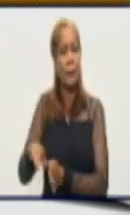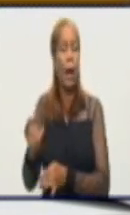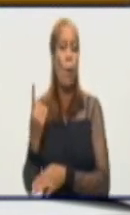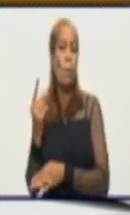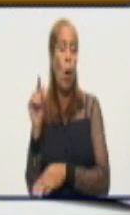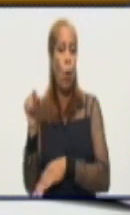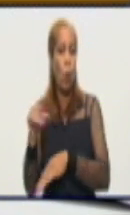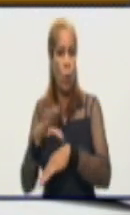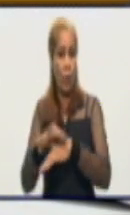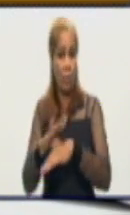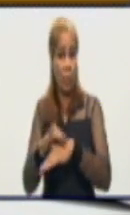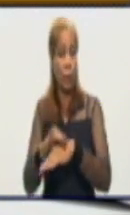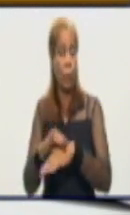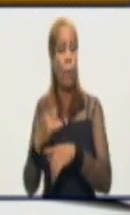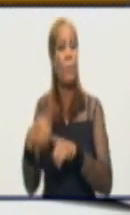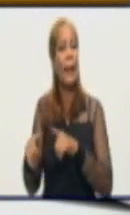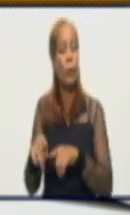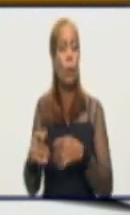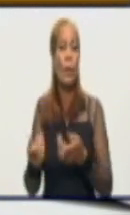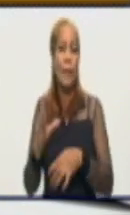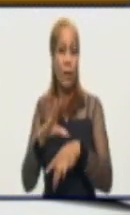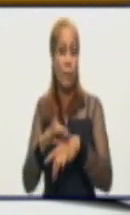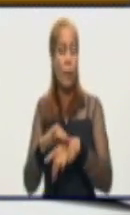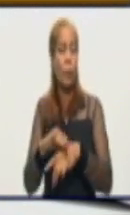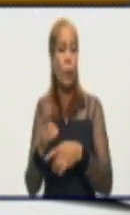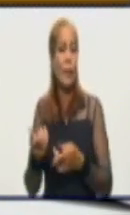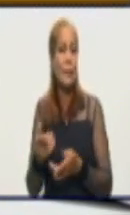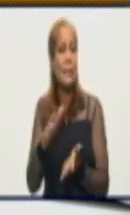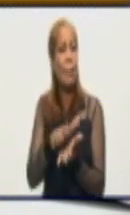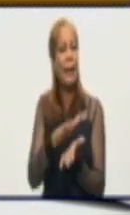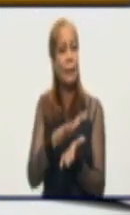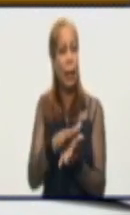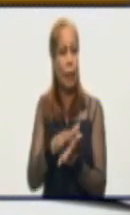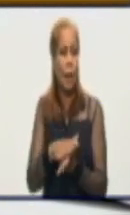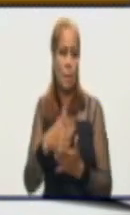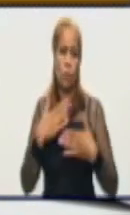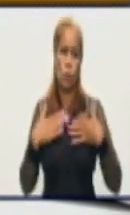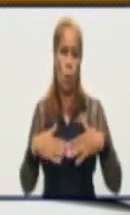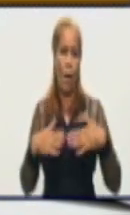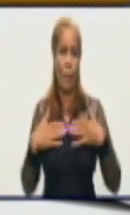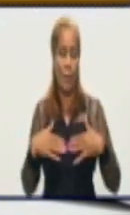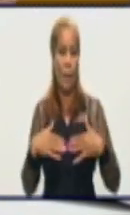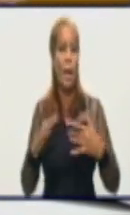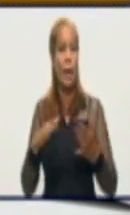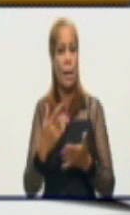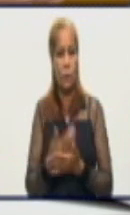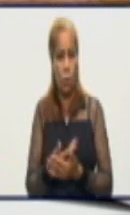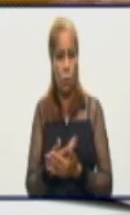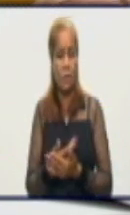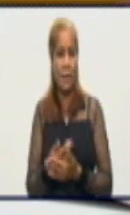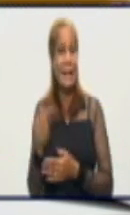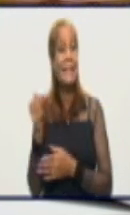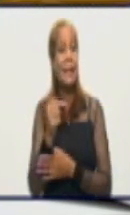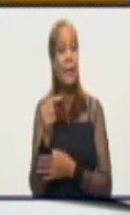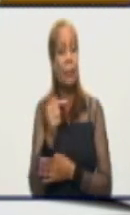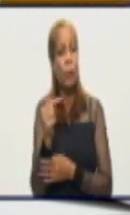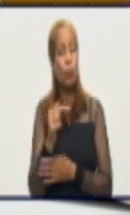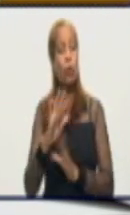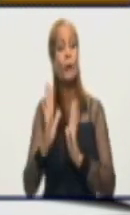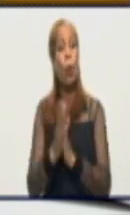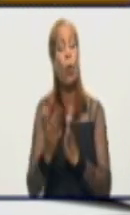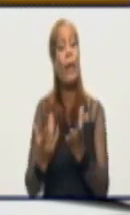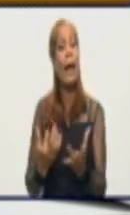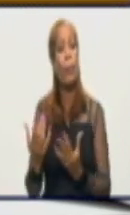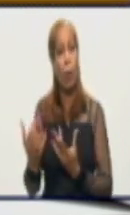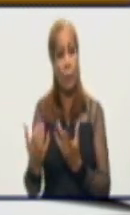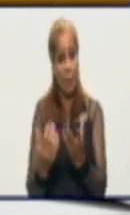enfermar lo hagan en las formas leves y con menos complicaciones de la enfermedad, por tanto, disminuya la morbilidad grave y crítica y también los